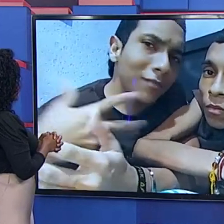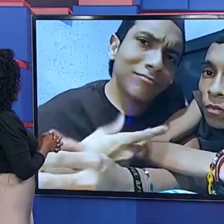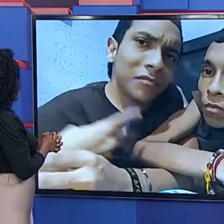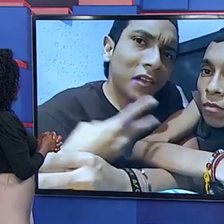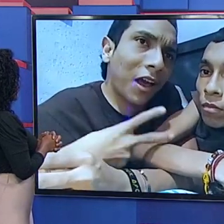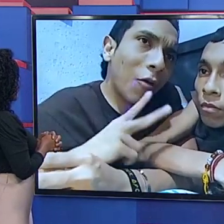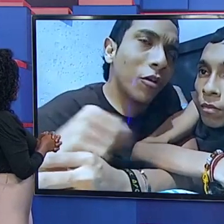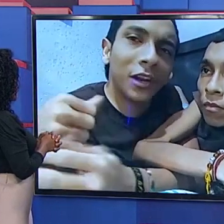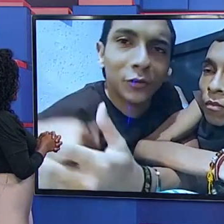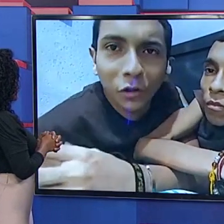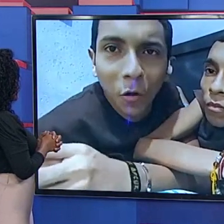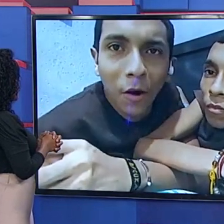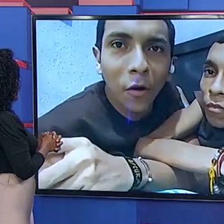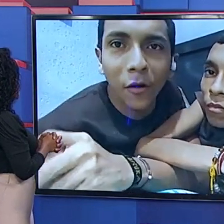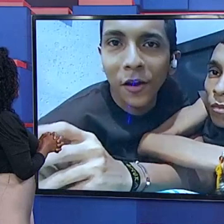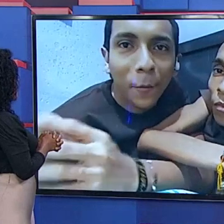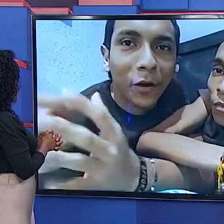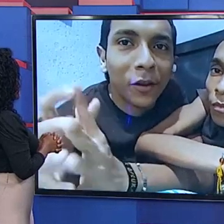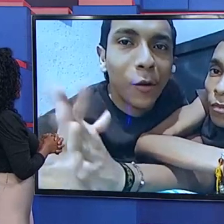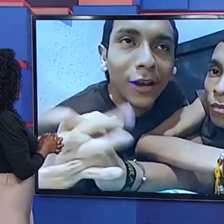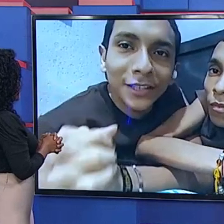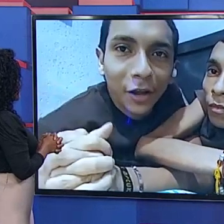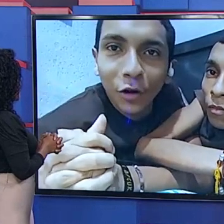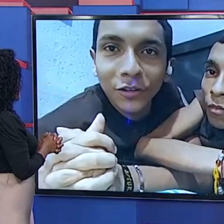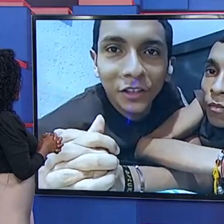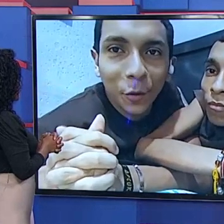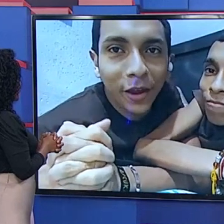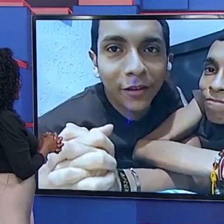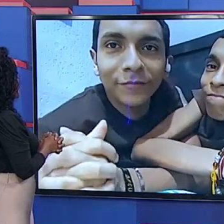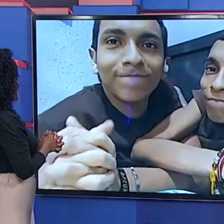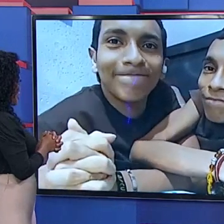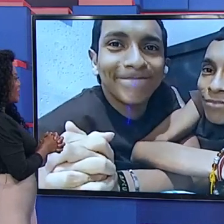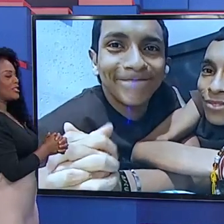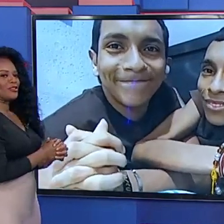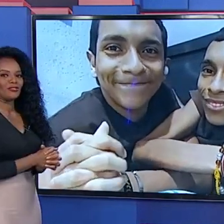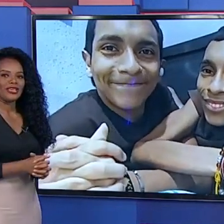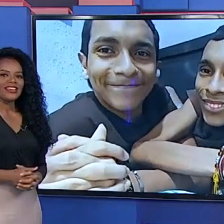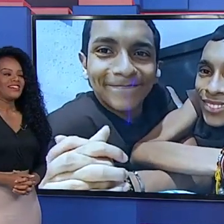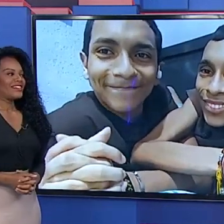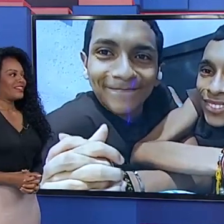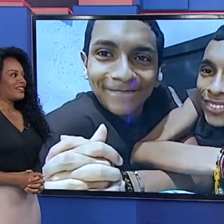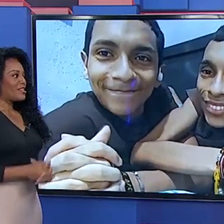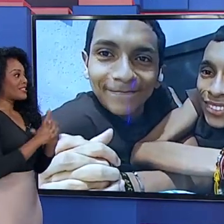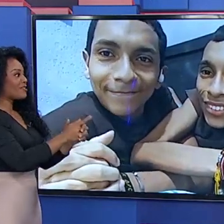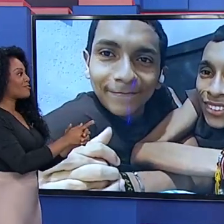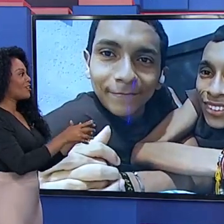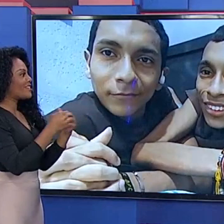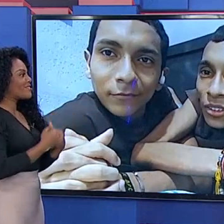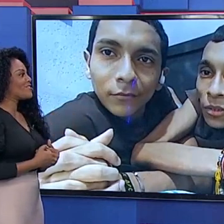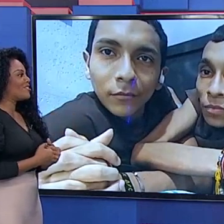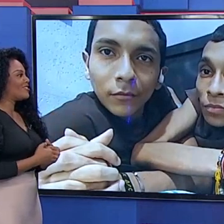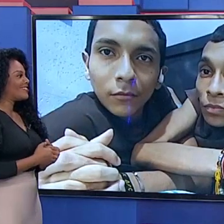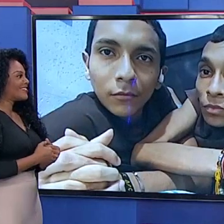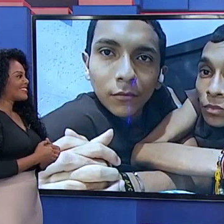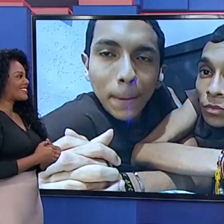igual cada uno tiene su estómago, pero de igual, gracias a Dios, nos sentimos bien. Chévere, chicos. Chicos, y ahora ¿le dices sí. tú o le